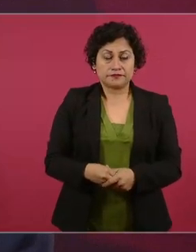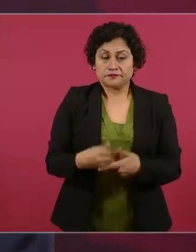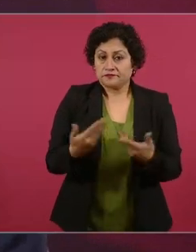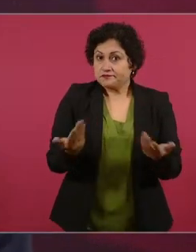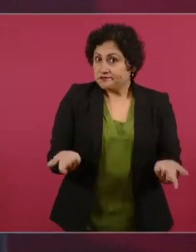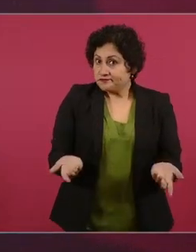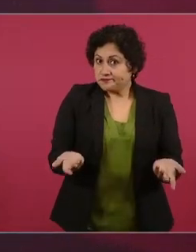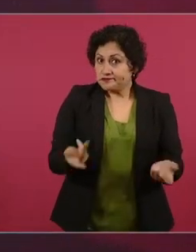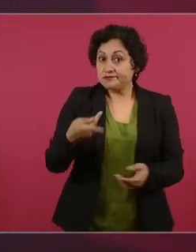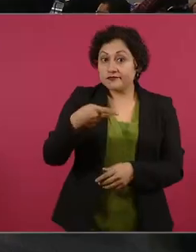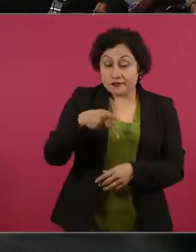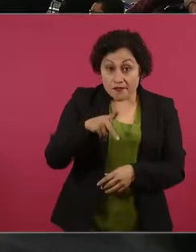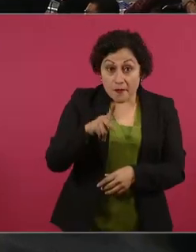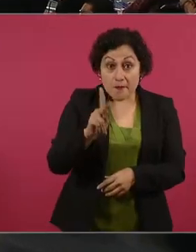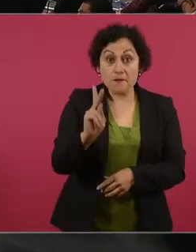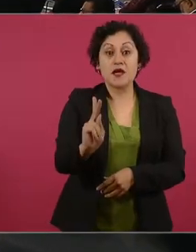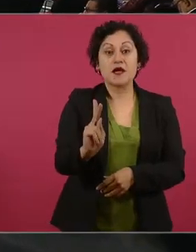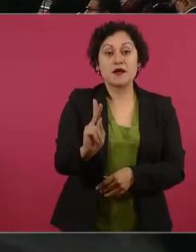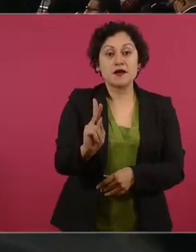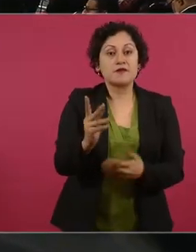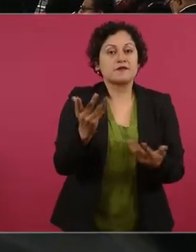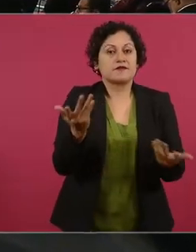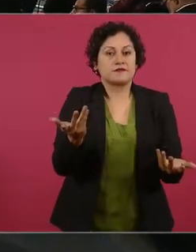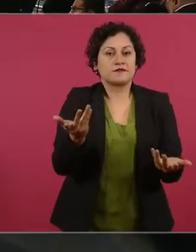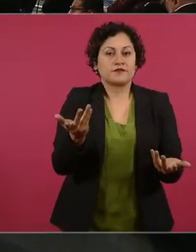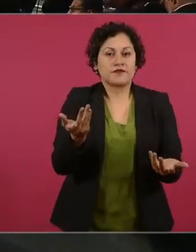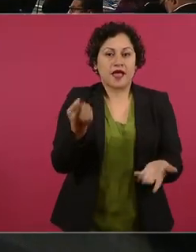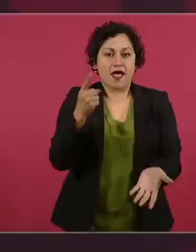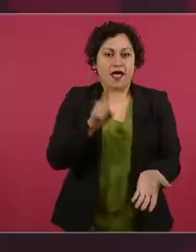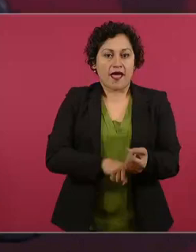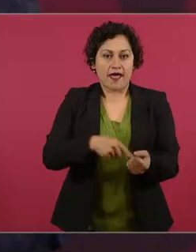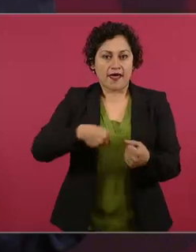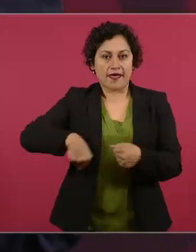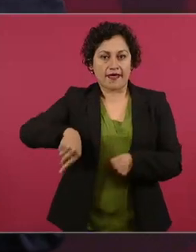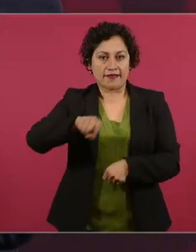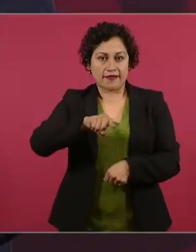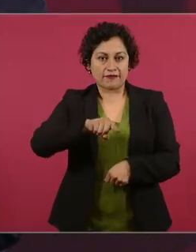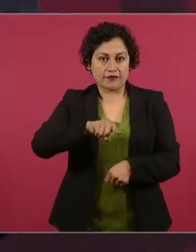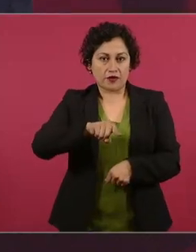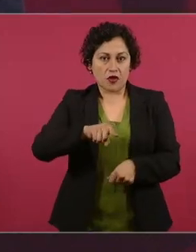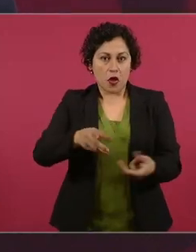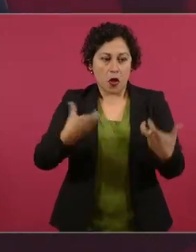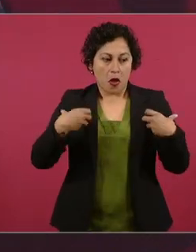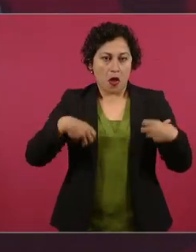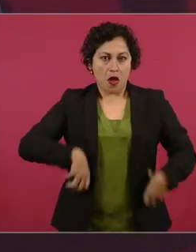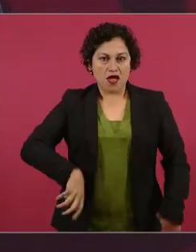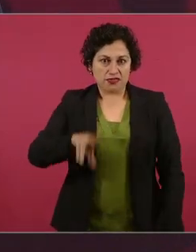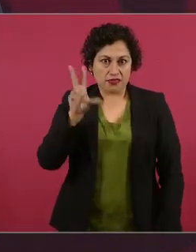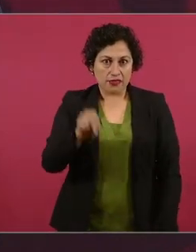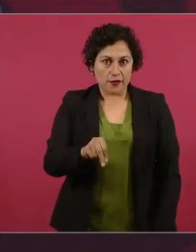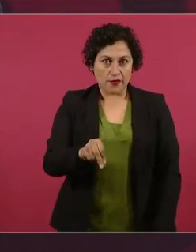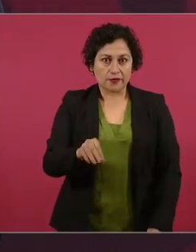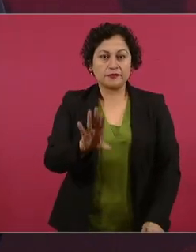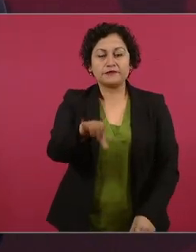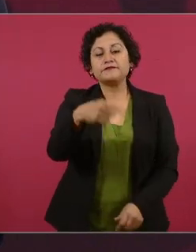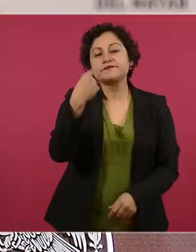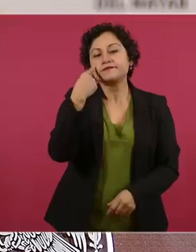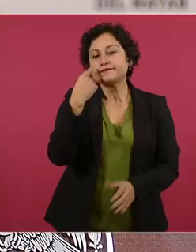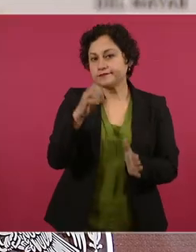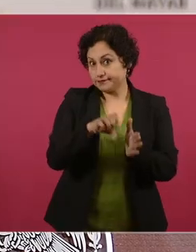Todo depende de que no se roben el dinero. ¿Quieren ejemplos?